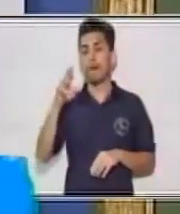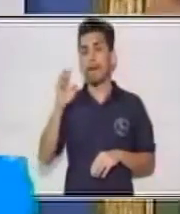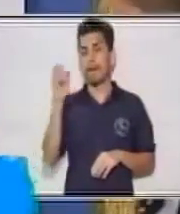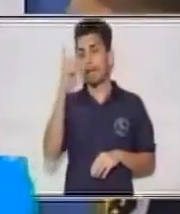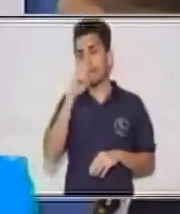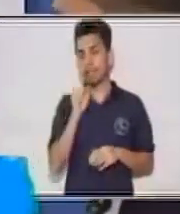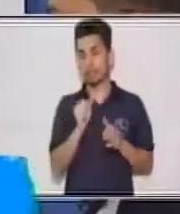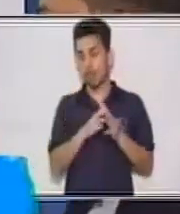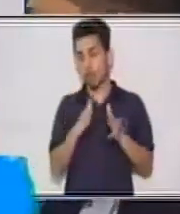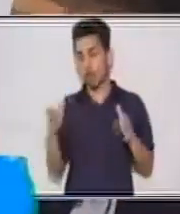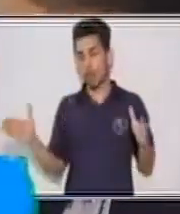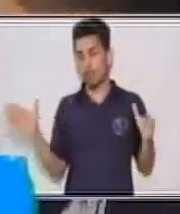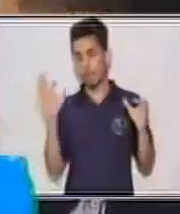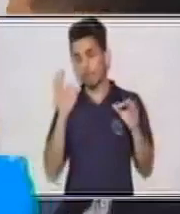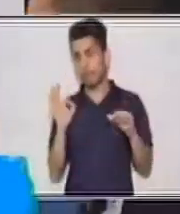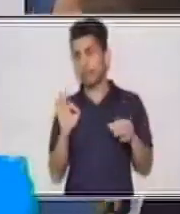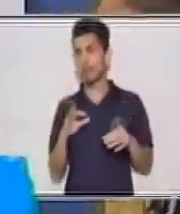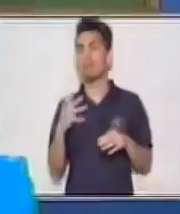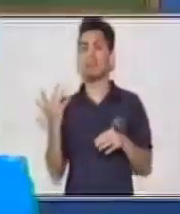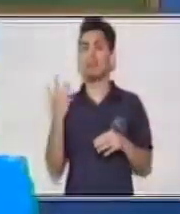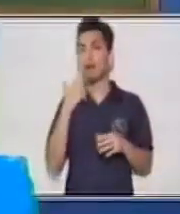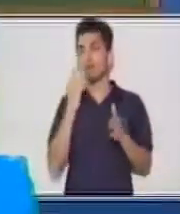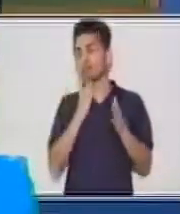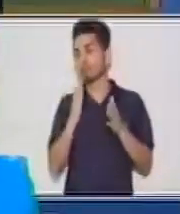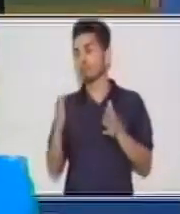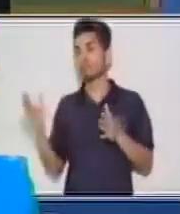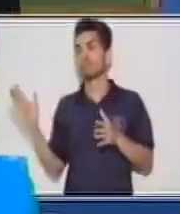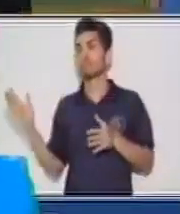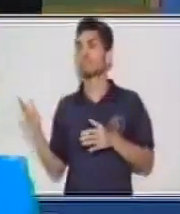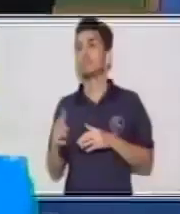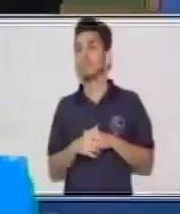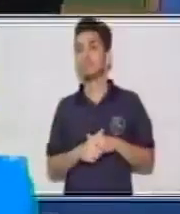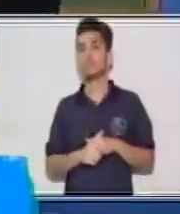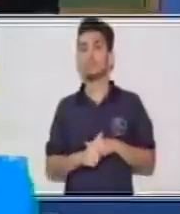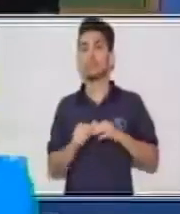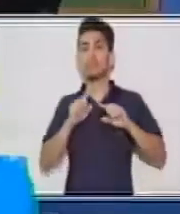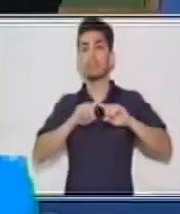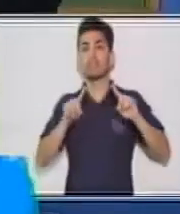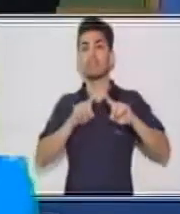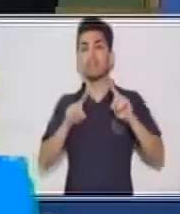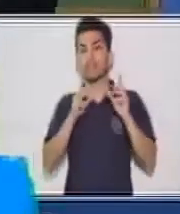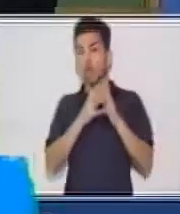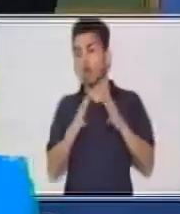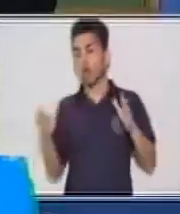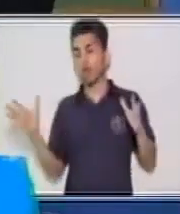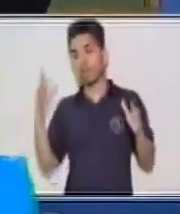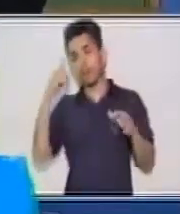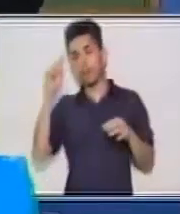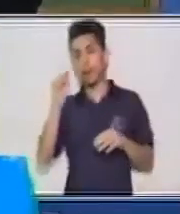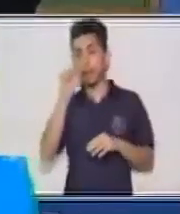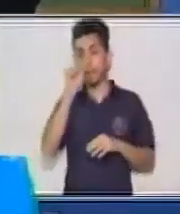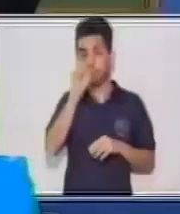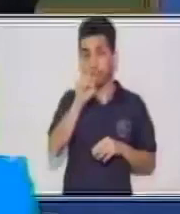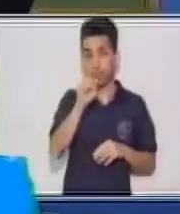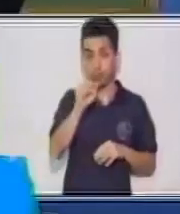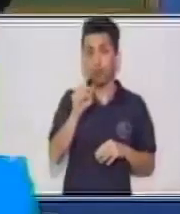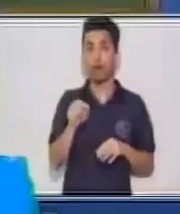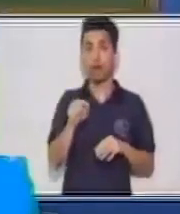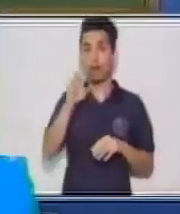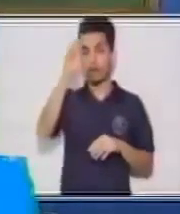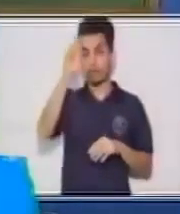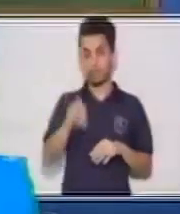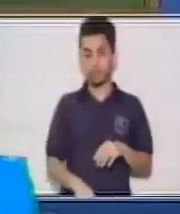Se le llama así a una pareja de elementos dados en cierto orden para ubicar un punto dentro de un